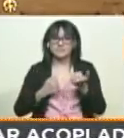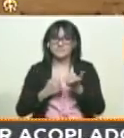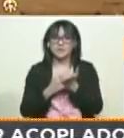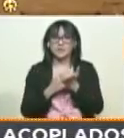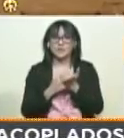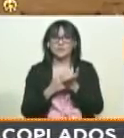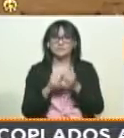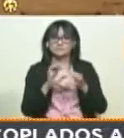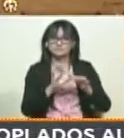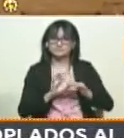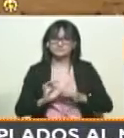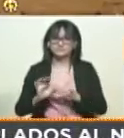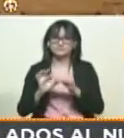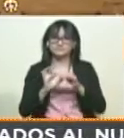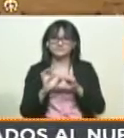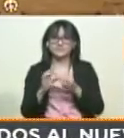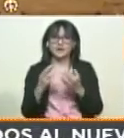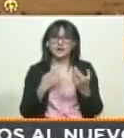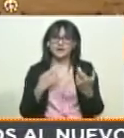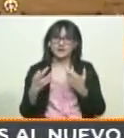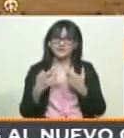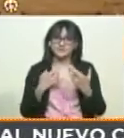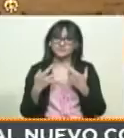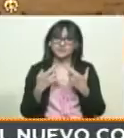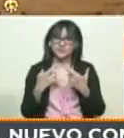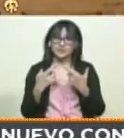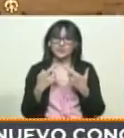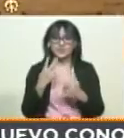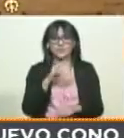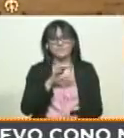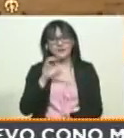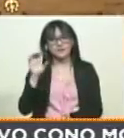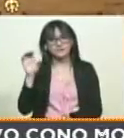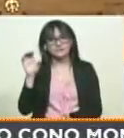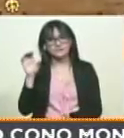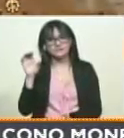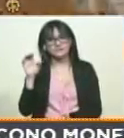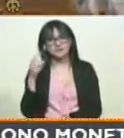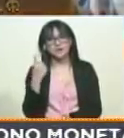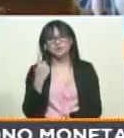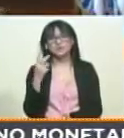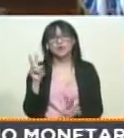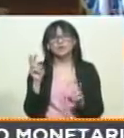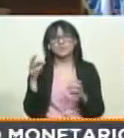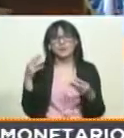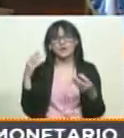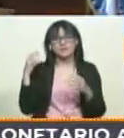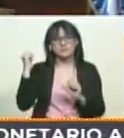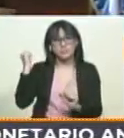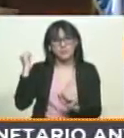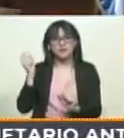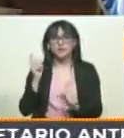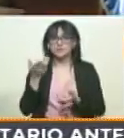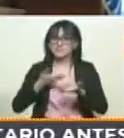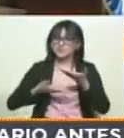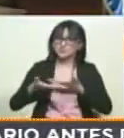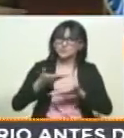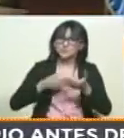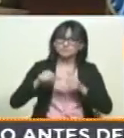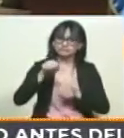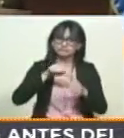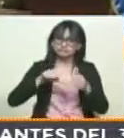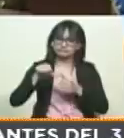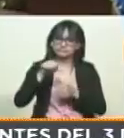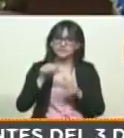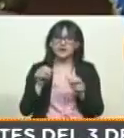y afianzar nuestras relaciones bilaterales, no solamente en lo diplomático, en la cooperación, sino